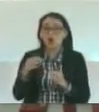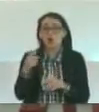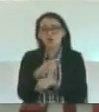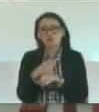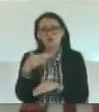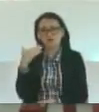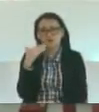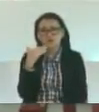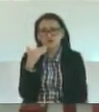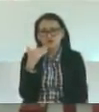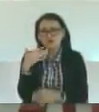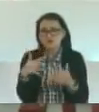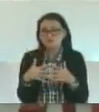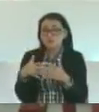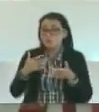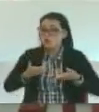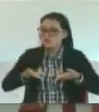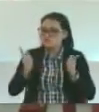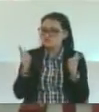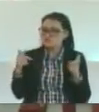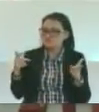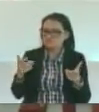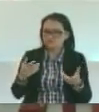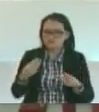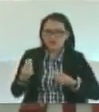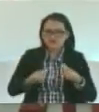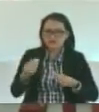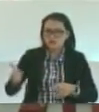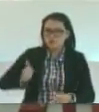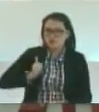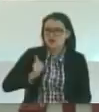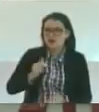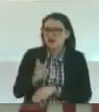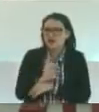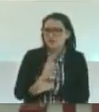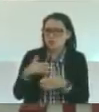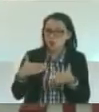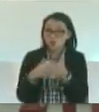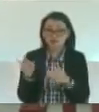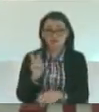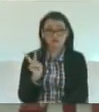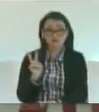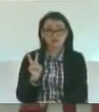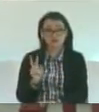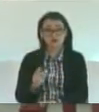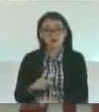hacer cualquier cosa de manera inmediata contra nuestro país.